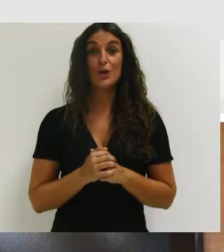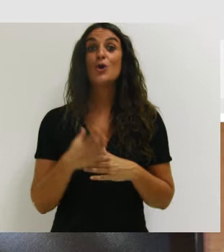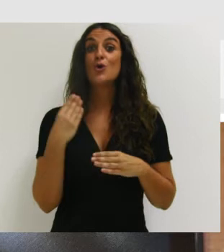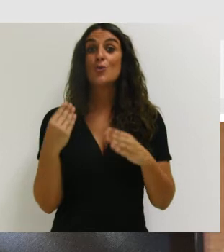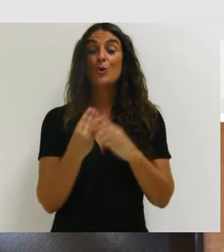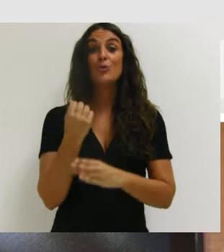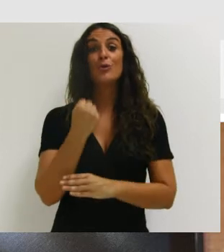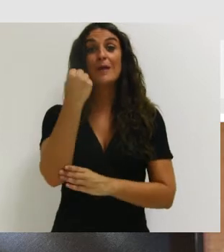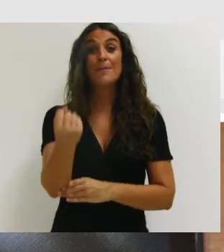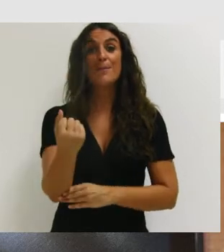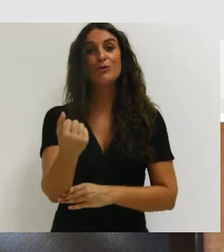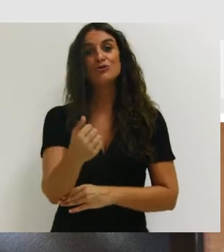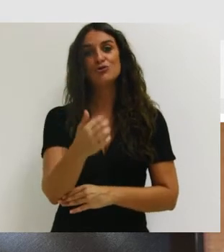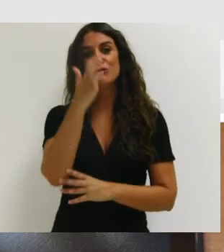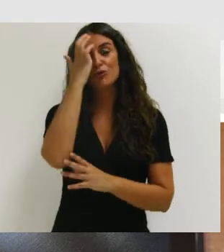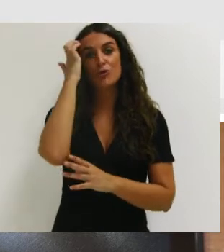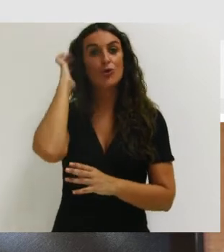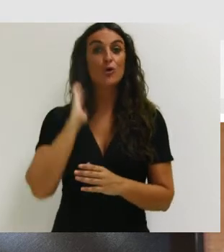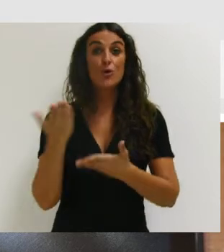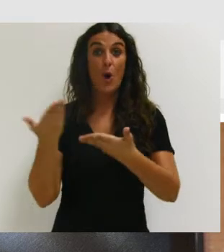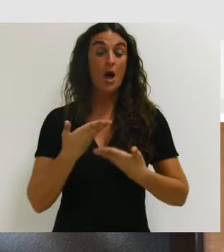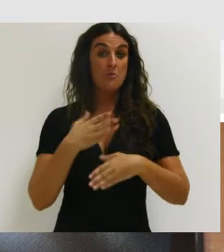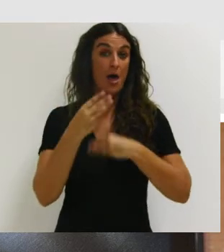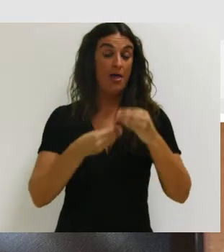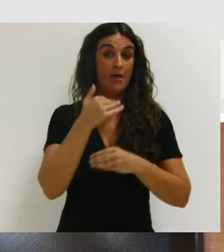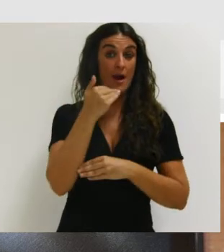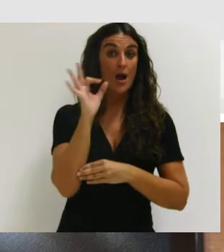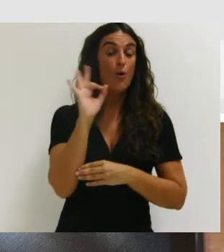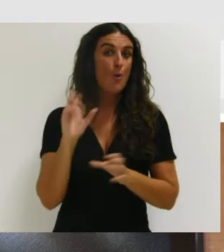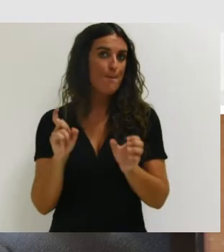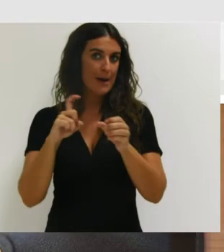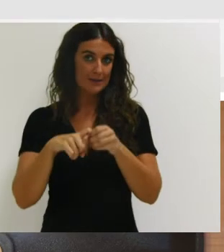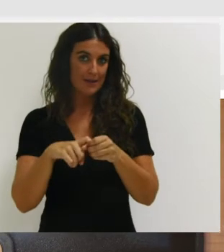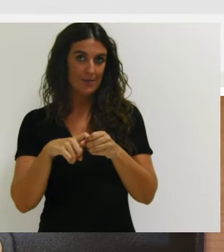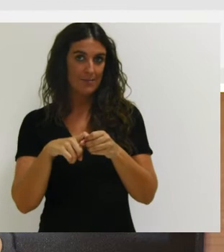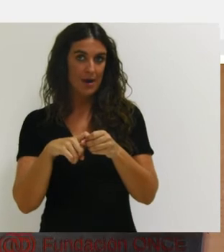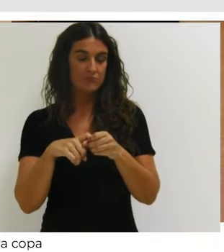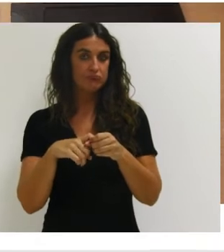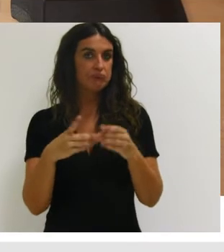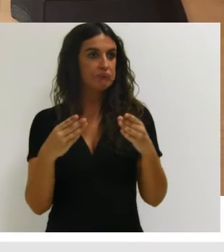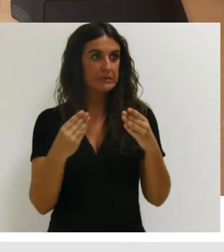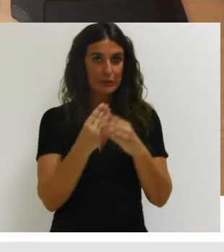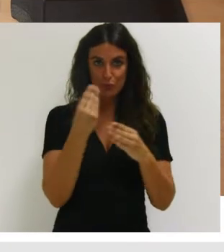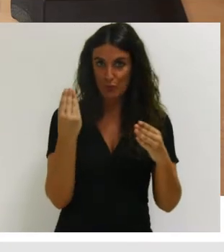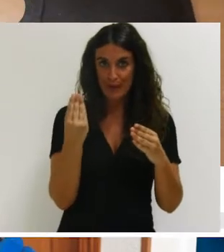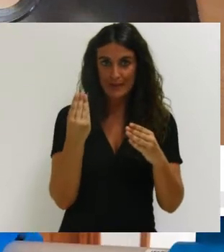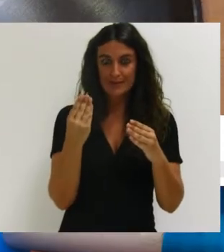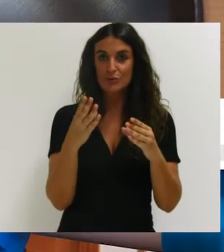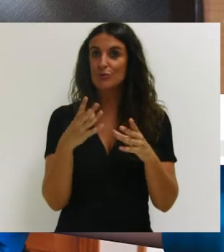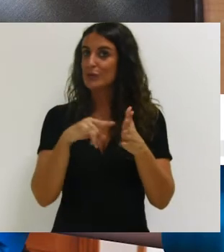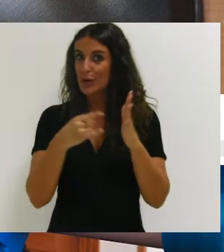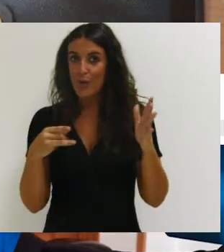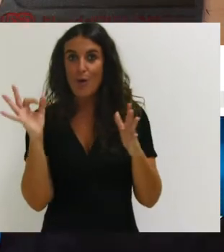Los productos de apoyo son los que nos ayudan a hacer algo o participar. Pueden ser instrumentos, tecnología o